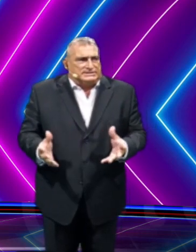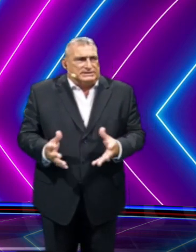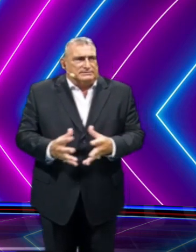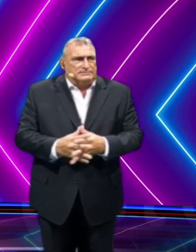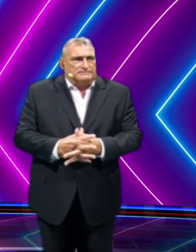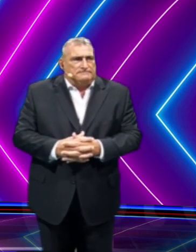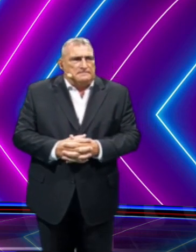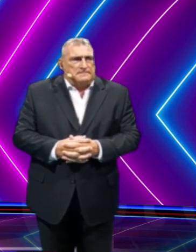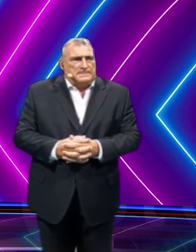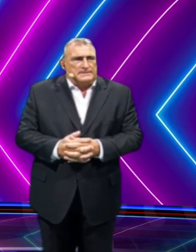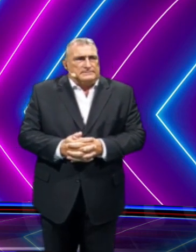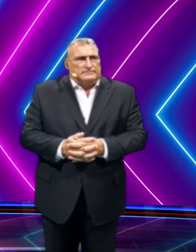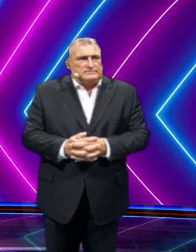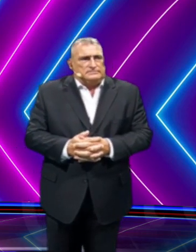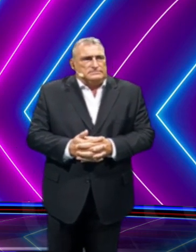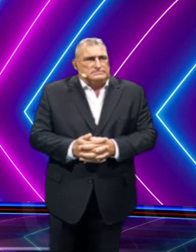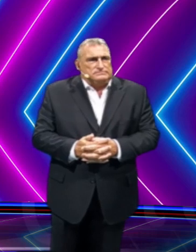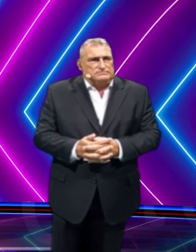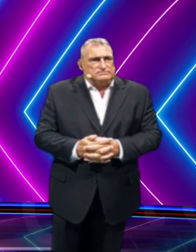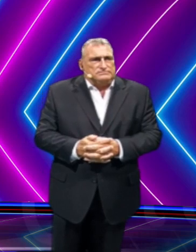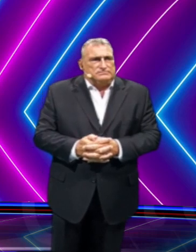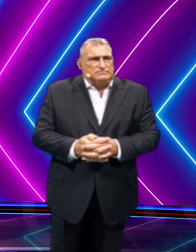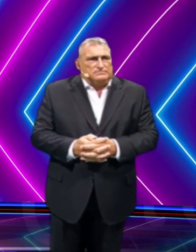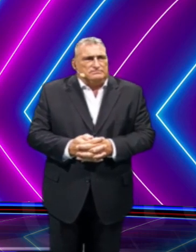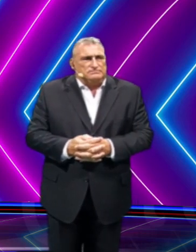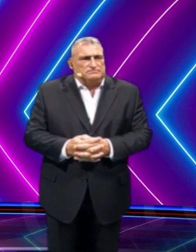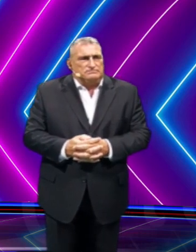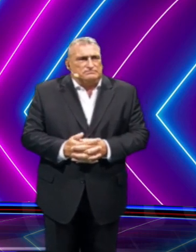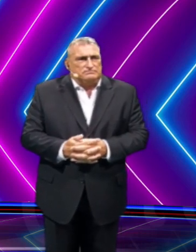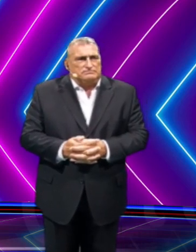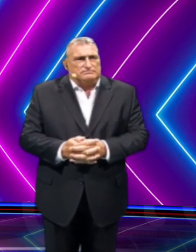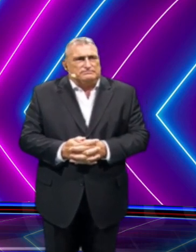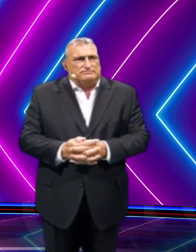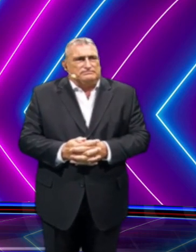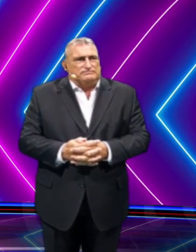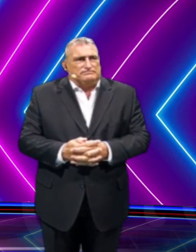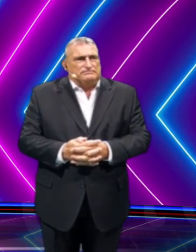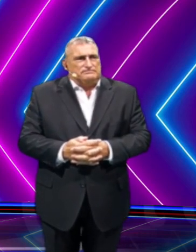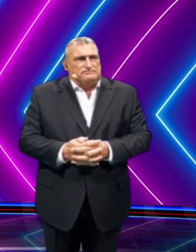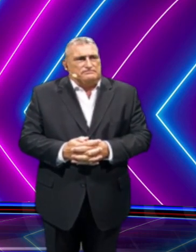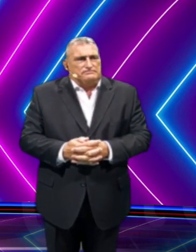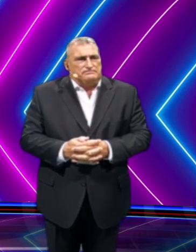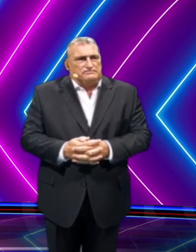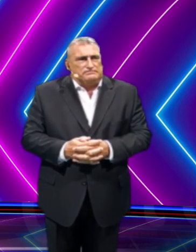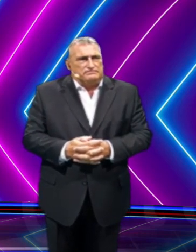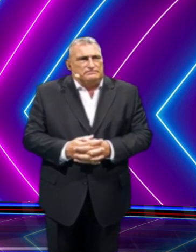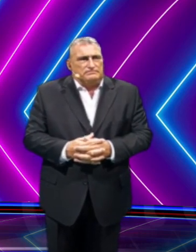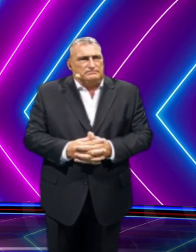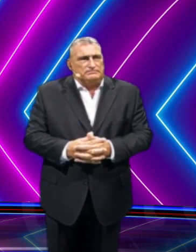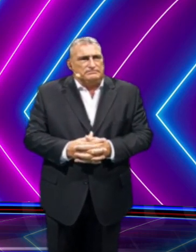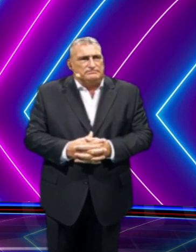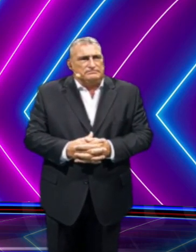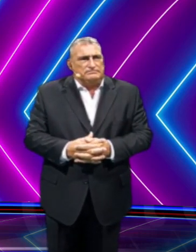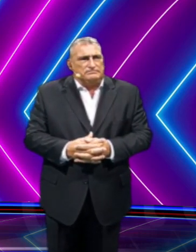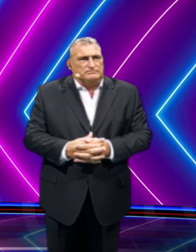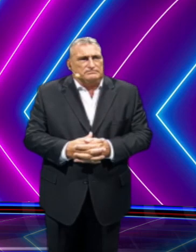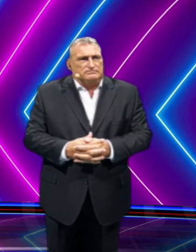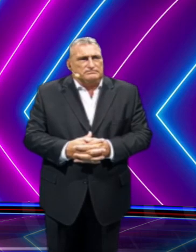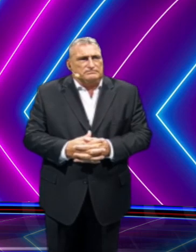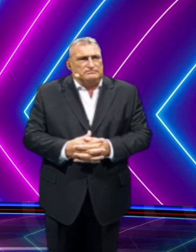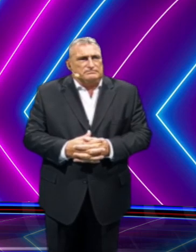así. No, a ver, totalmente. ¿Qué es lo que pasó? A ver, hay ciertos deportes que no se sabe